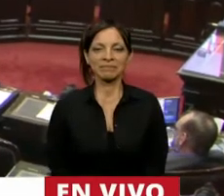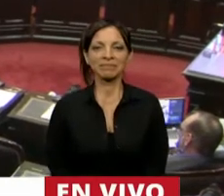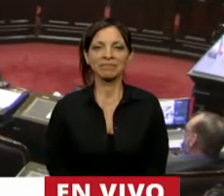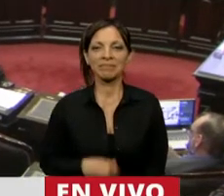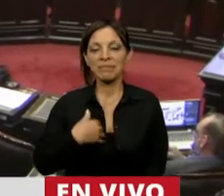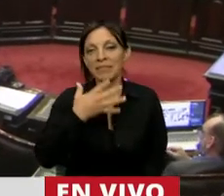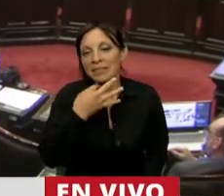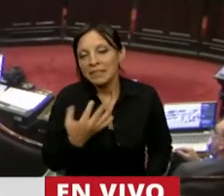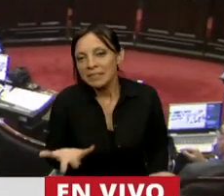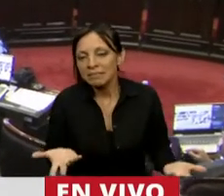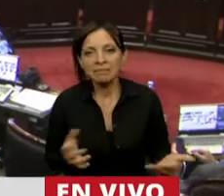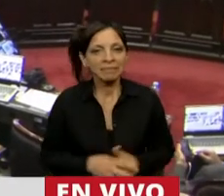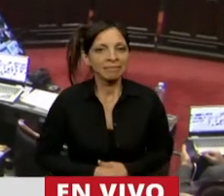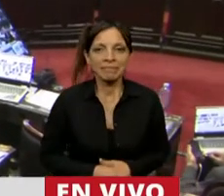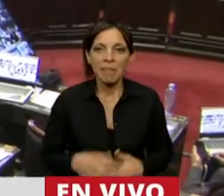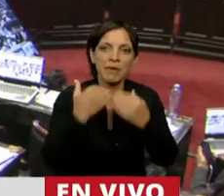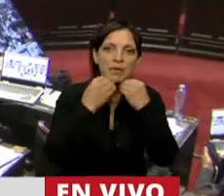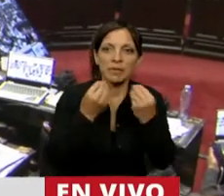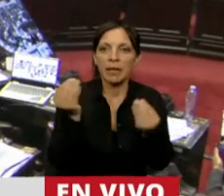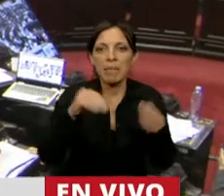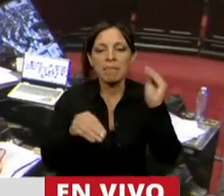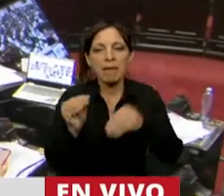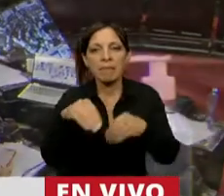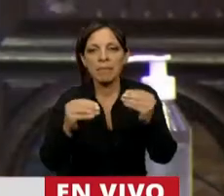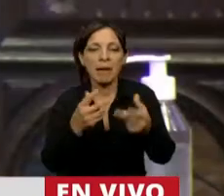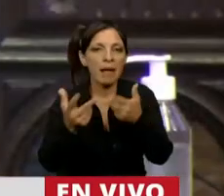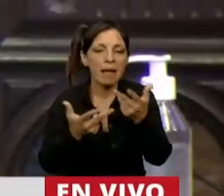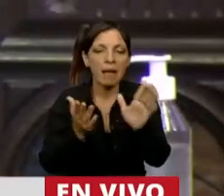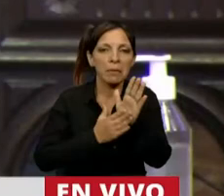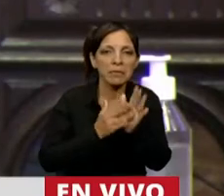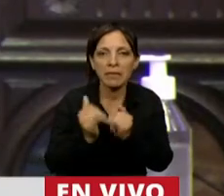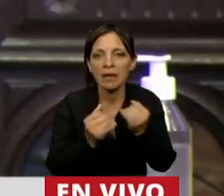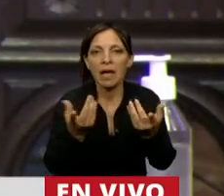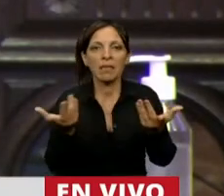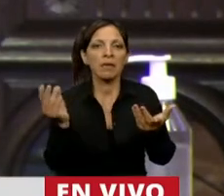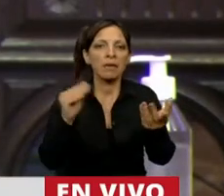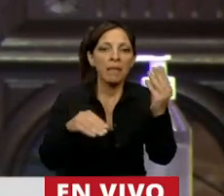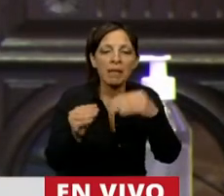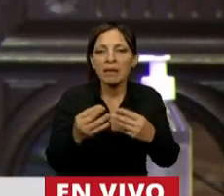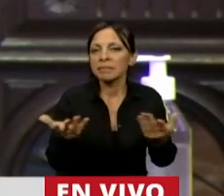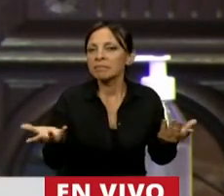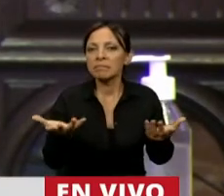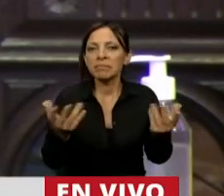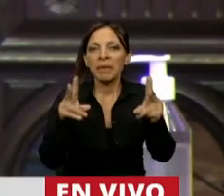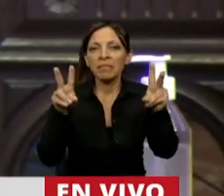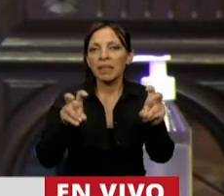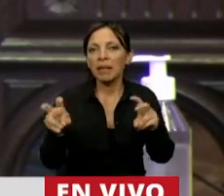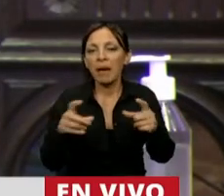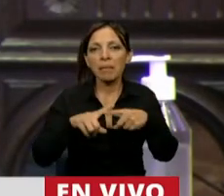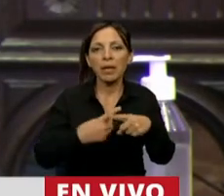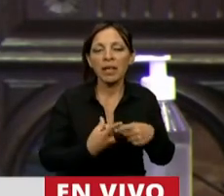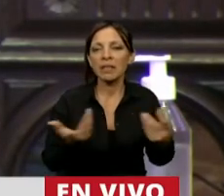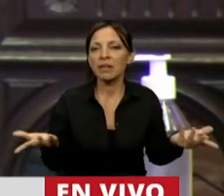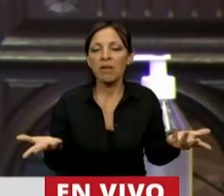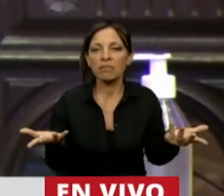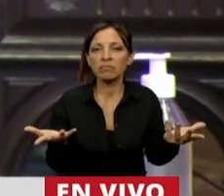la verdad que no sé qué tanto están hablando, justificando, poniéndole cuestiones